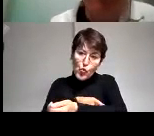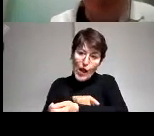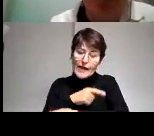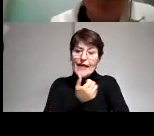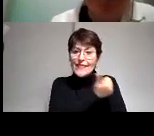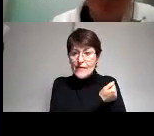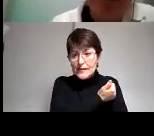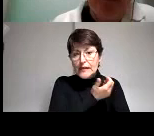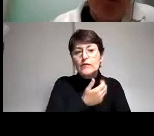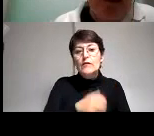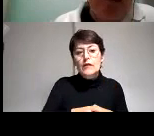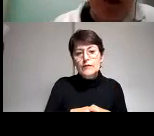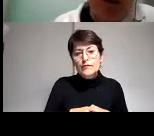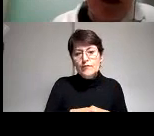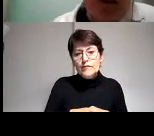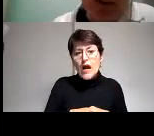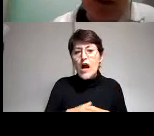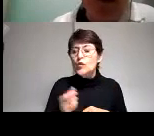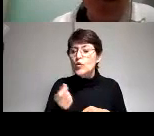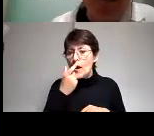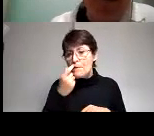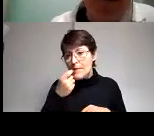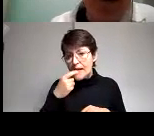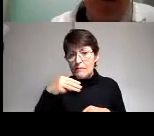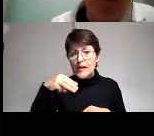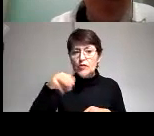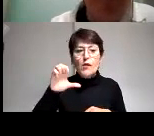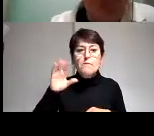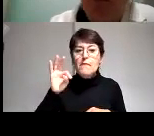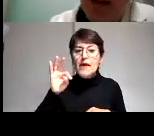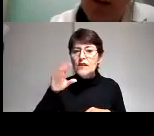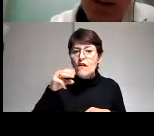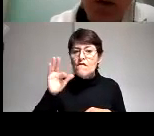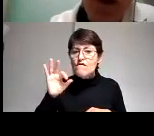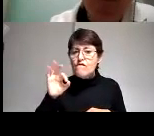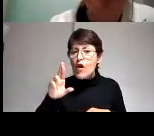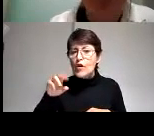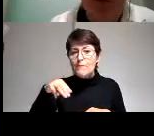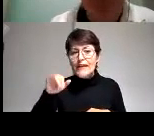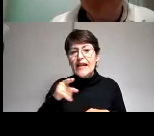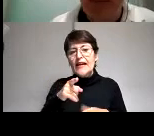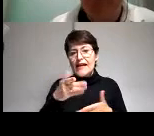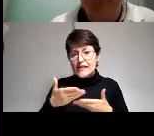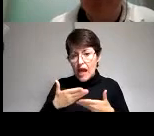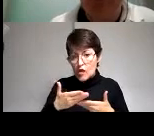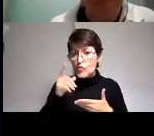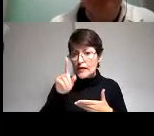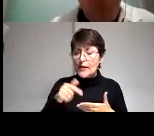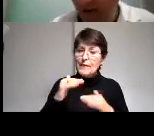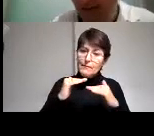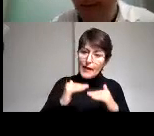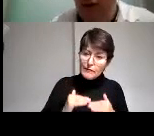ejemplo, metformina, que es un medicamento que ayuda a disminuir la resistencia a la insulina. Pues el Lactobacillus casei ha demostrado que también puede